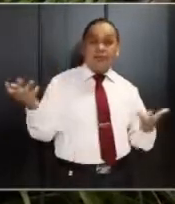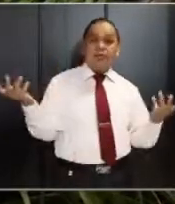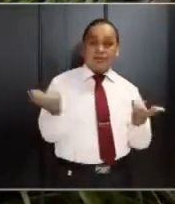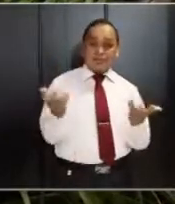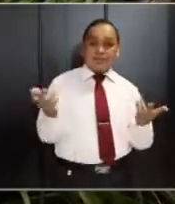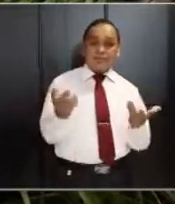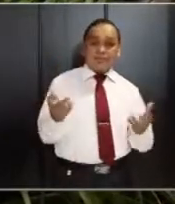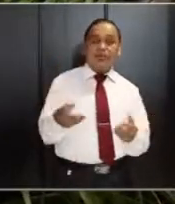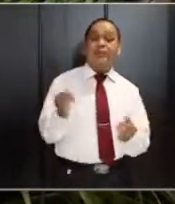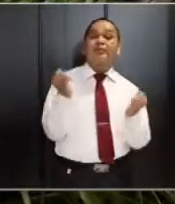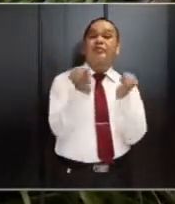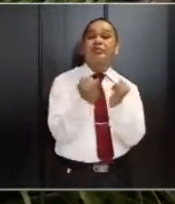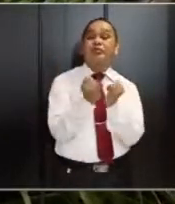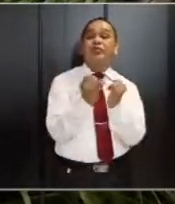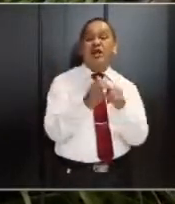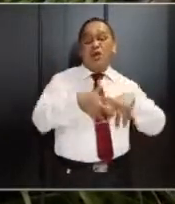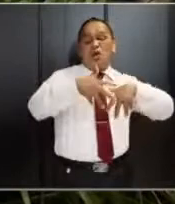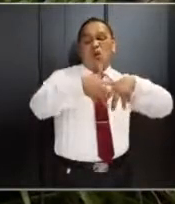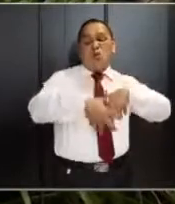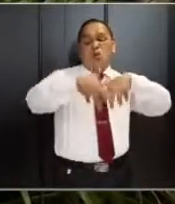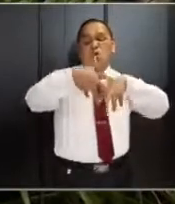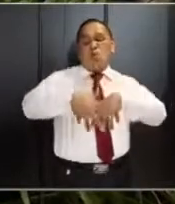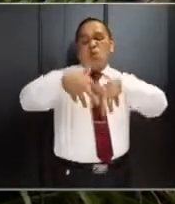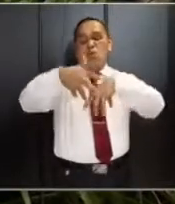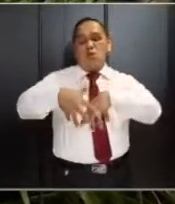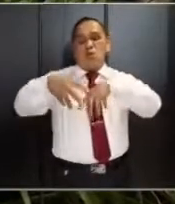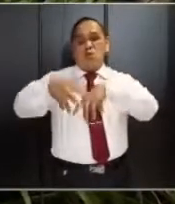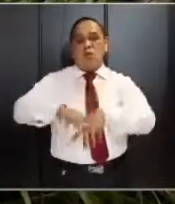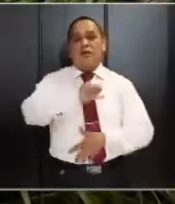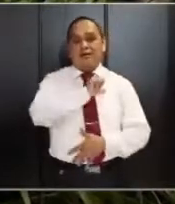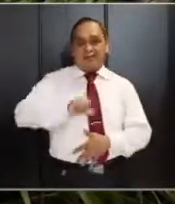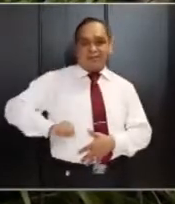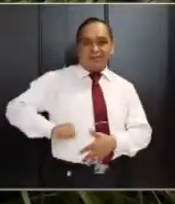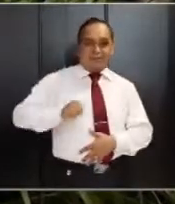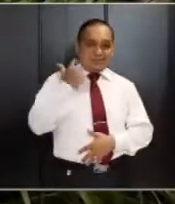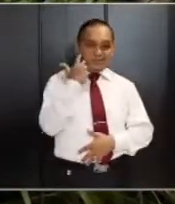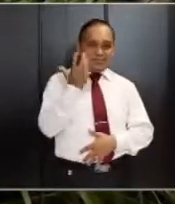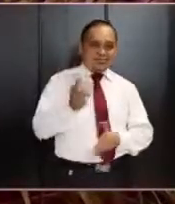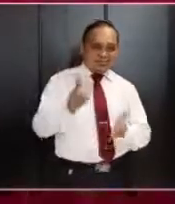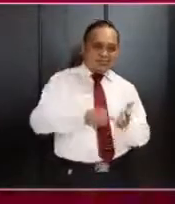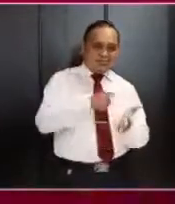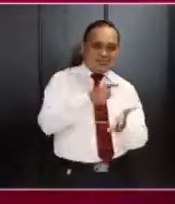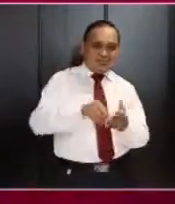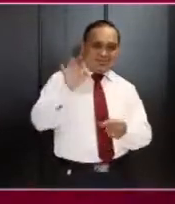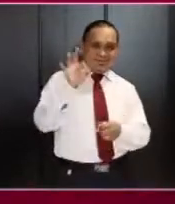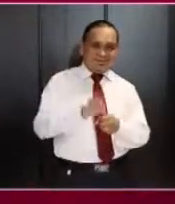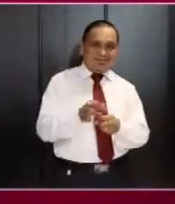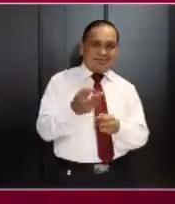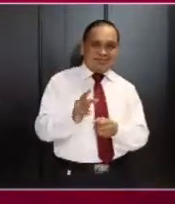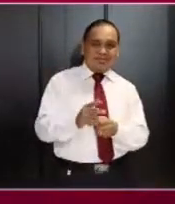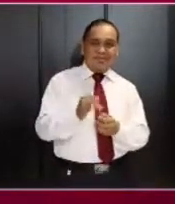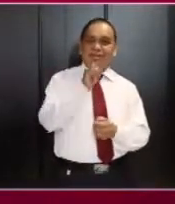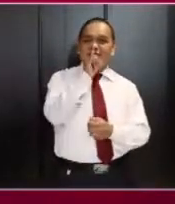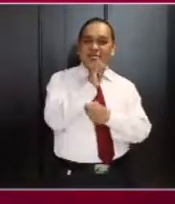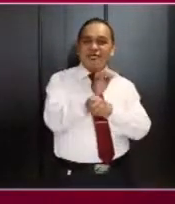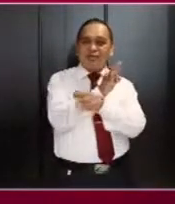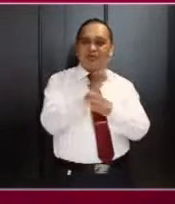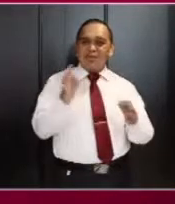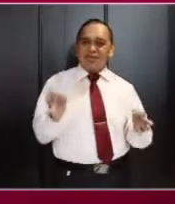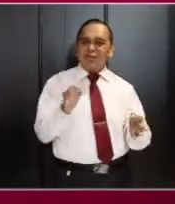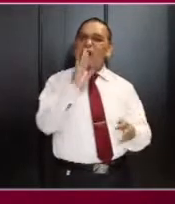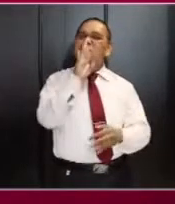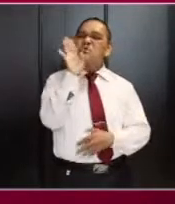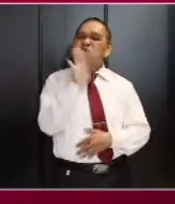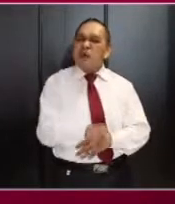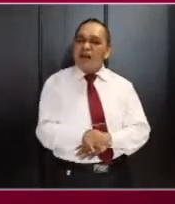sus precampañas, en sus campañas a la diputación y a la alcaldía, tergiversó toda esa información y esta vez la siguen retomando de tal